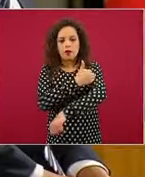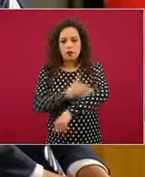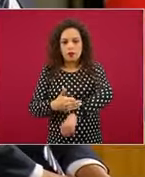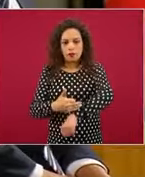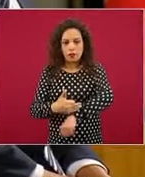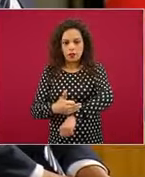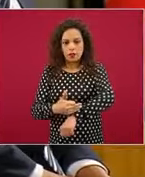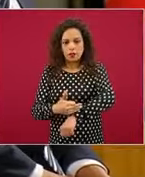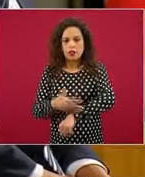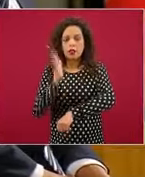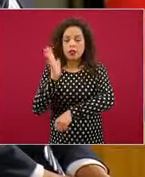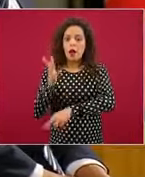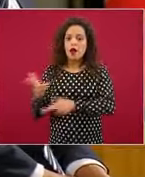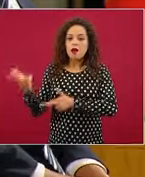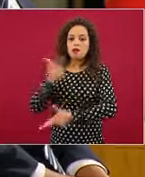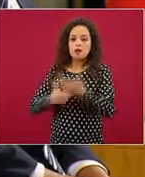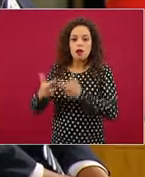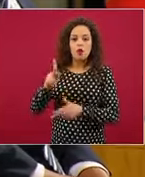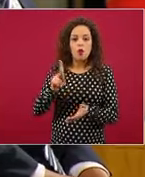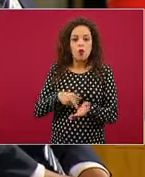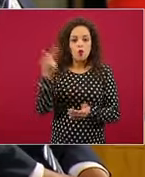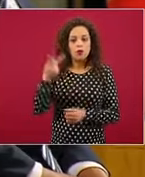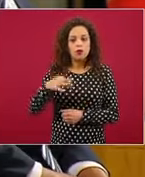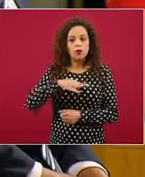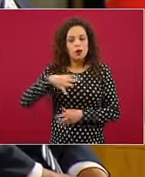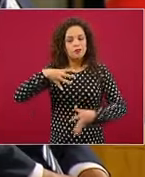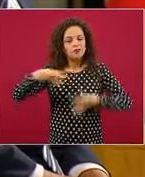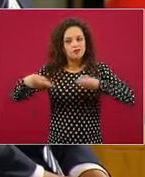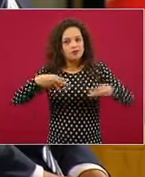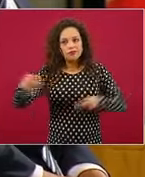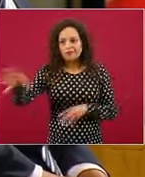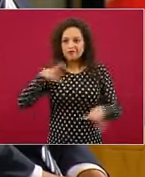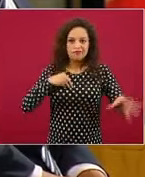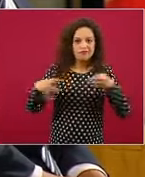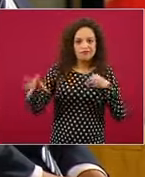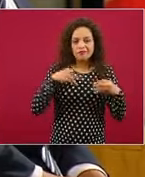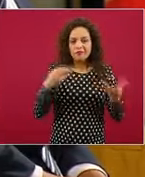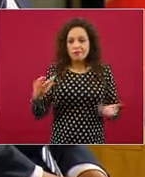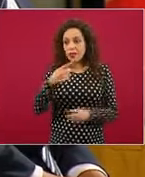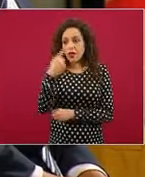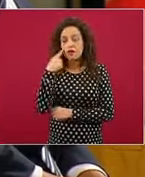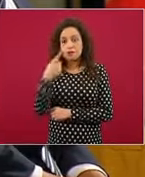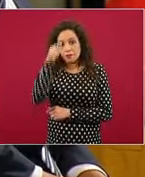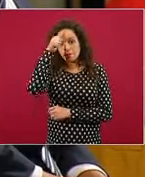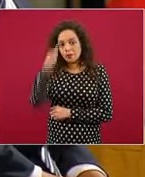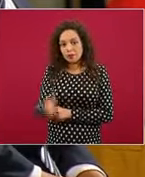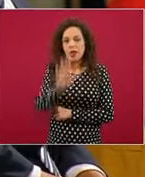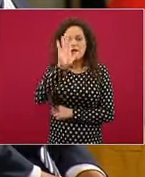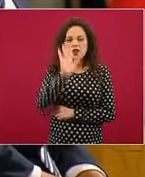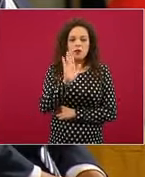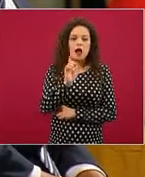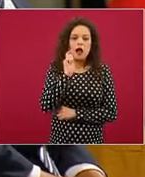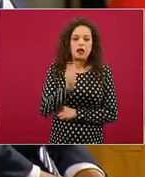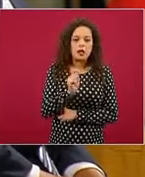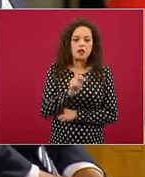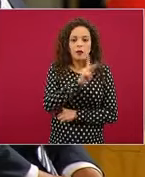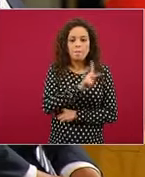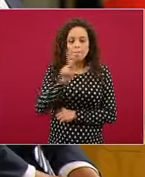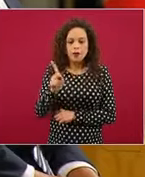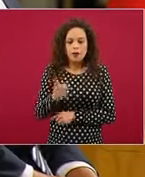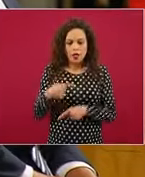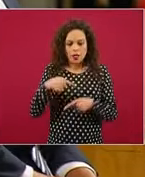se han reinfectado. Y ellos me platican que he visto que es como el patrón más o menos similar. Al principio tienen síntomas